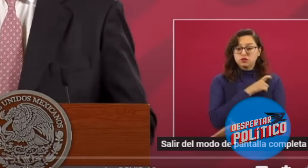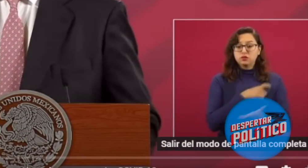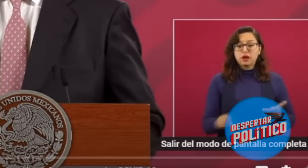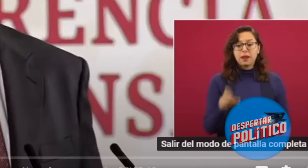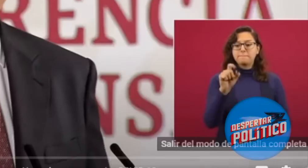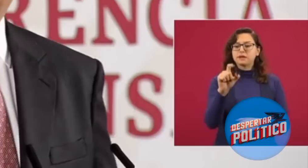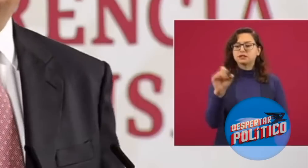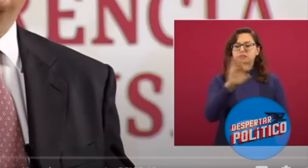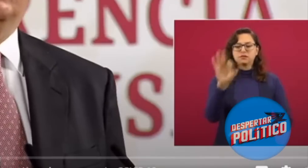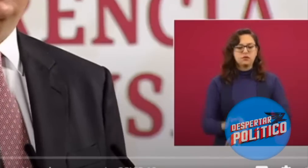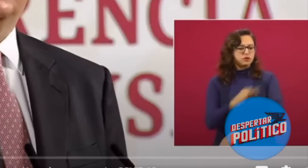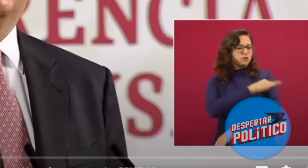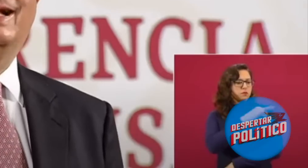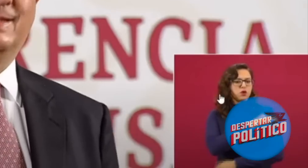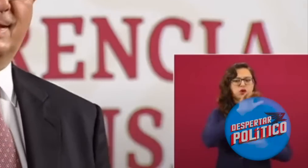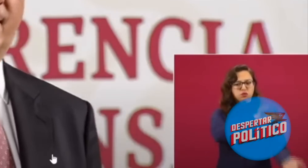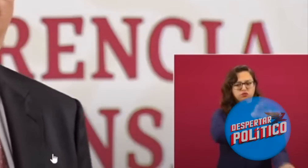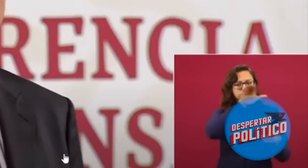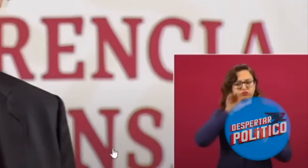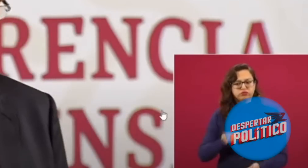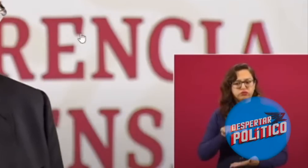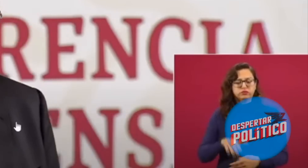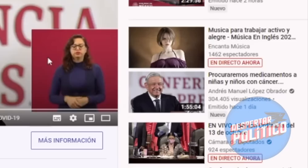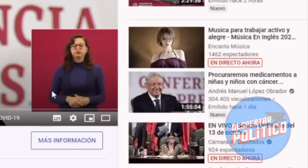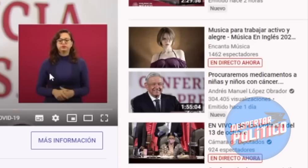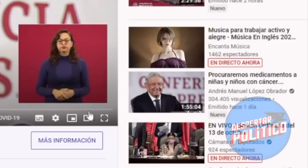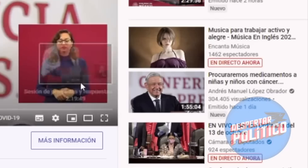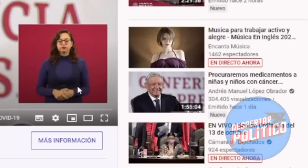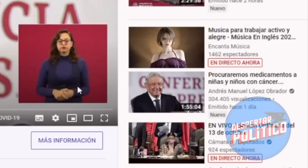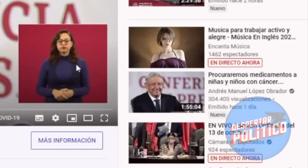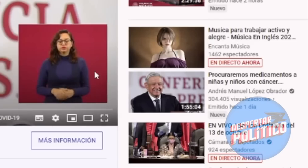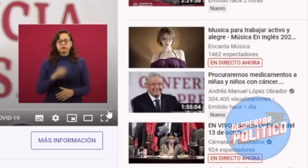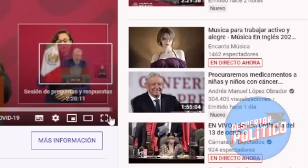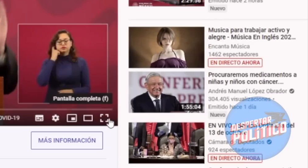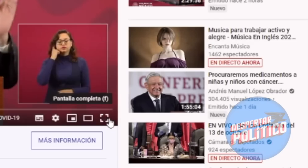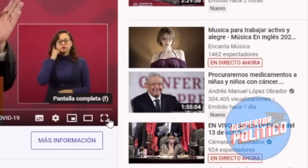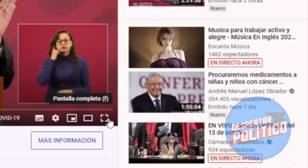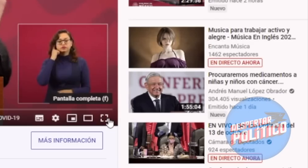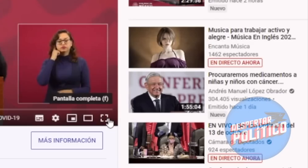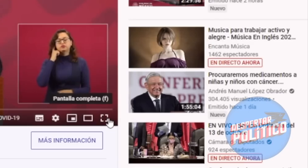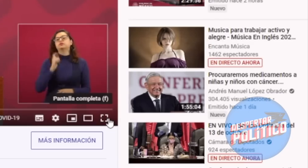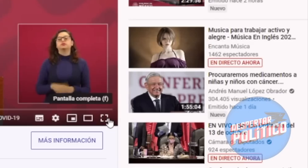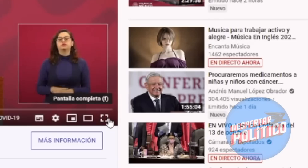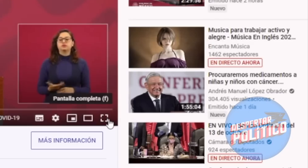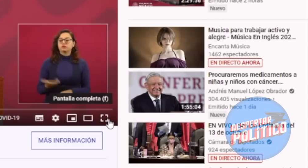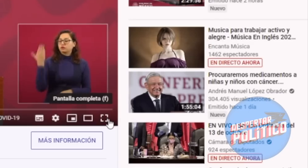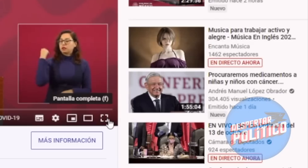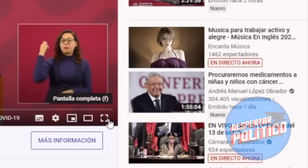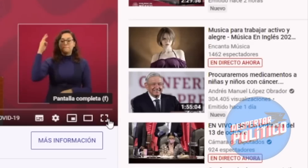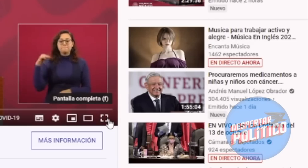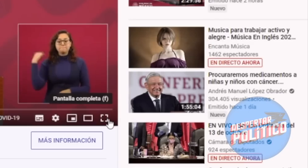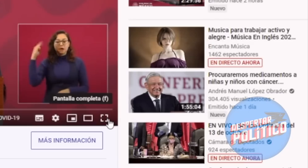las vacunas para su población, las que se van a necesitar. Se convirtió en una realidad entre marzo